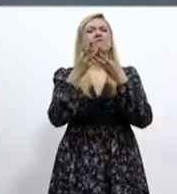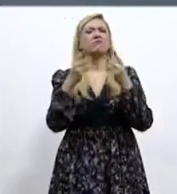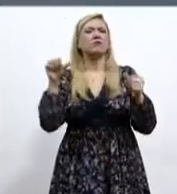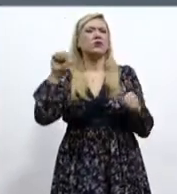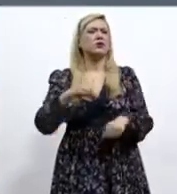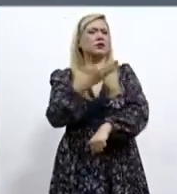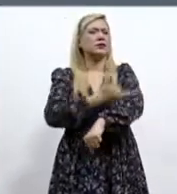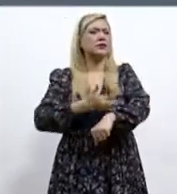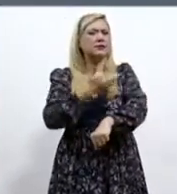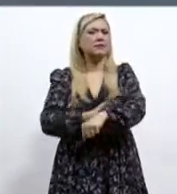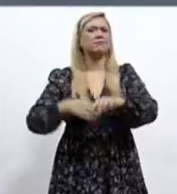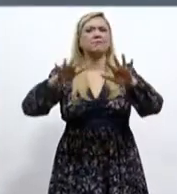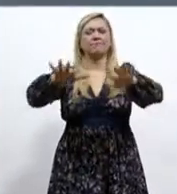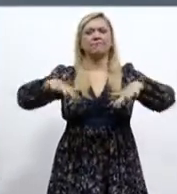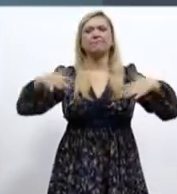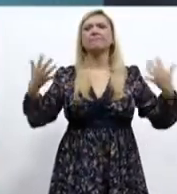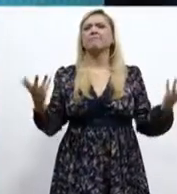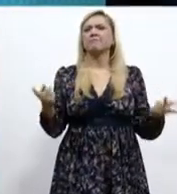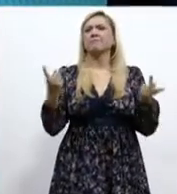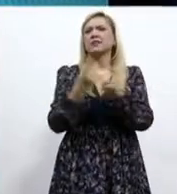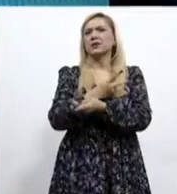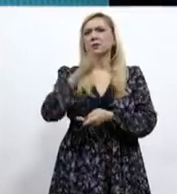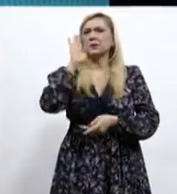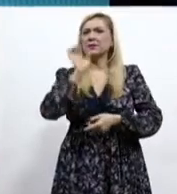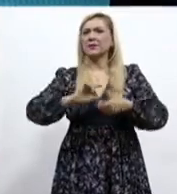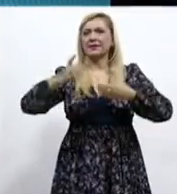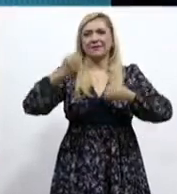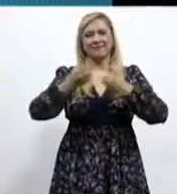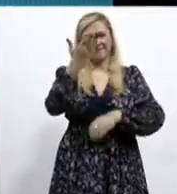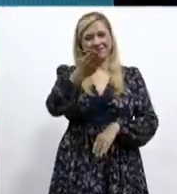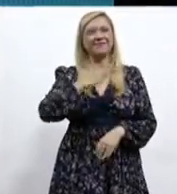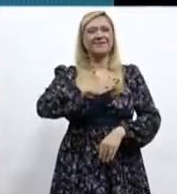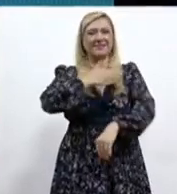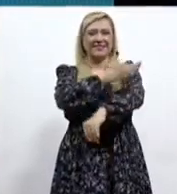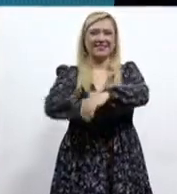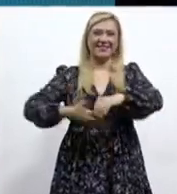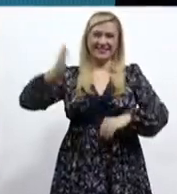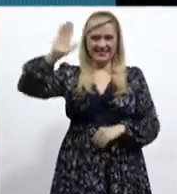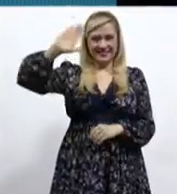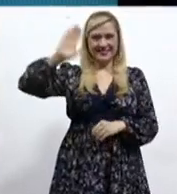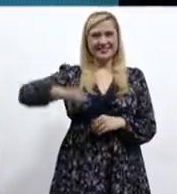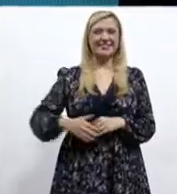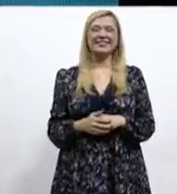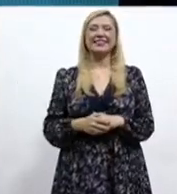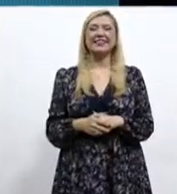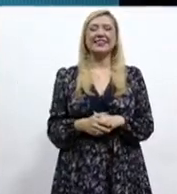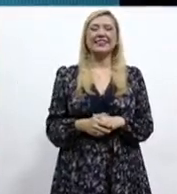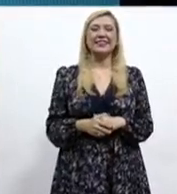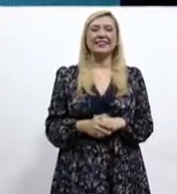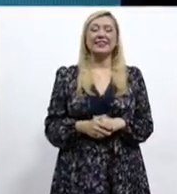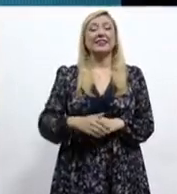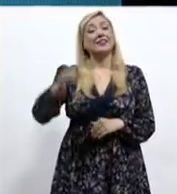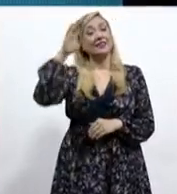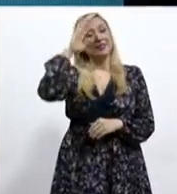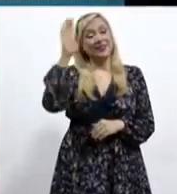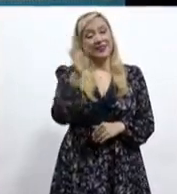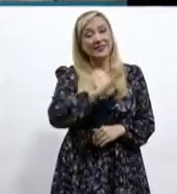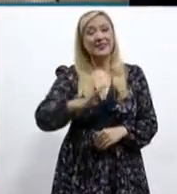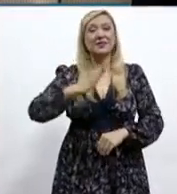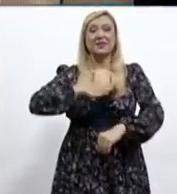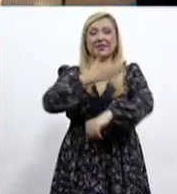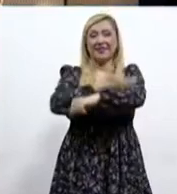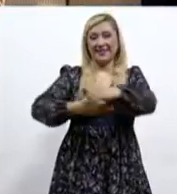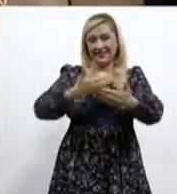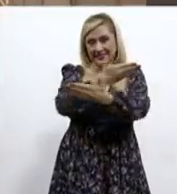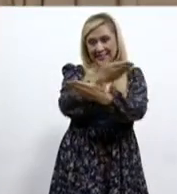en la sesión del Pleno. Muy buenas tardes, Mario. Adelante con tu reporte, te escuchamos. ¿Qué tal? Muy buenas tardes a todas las